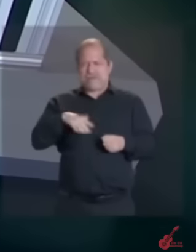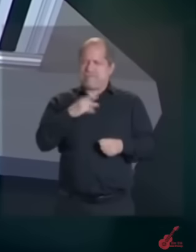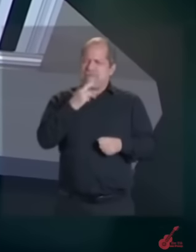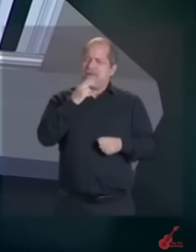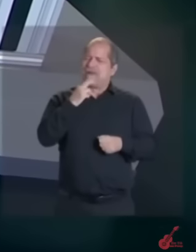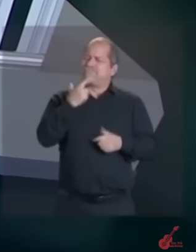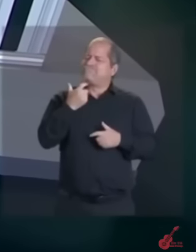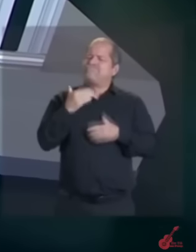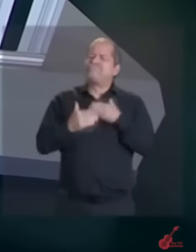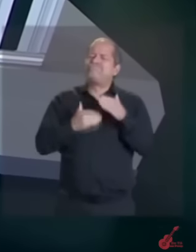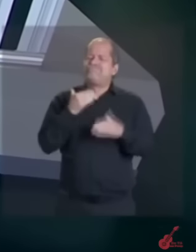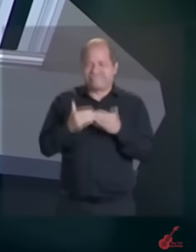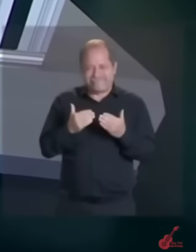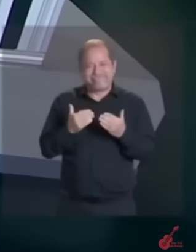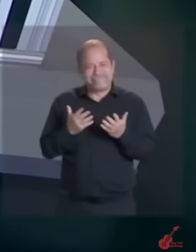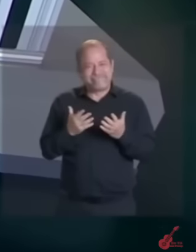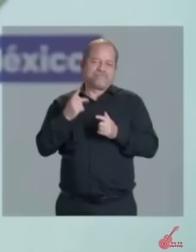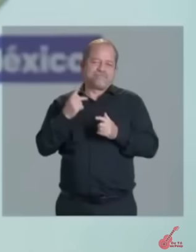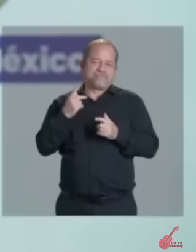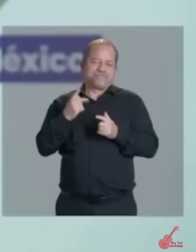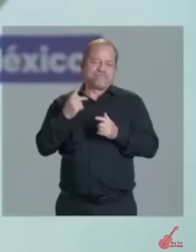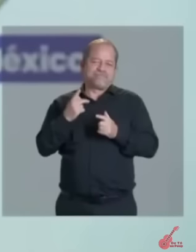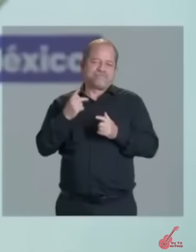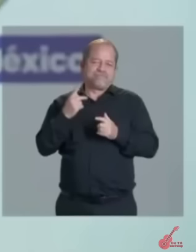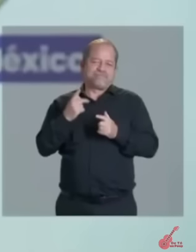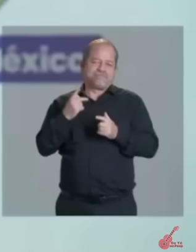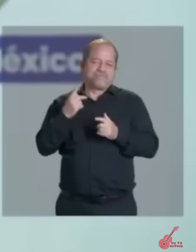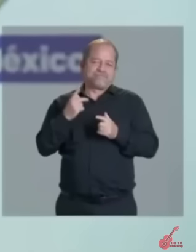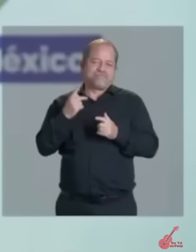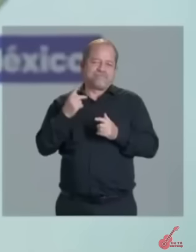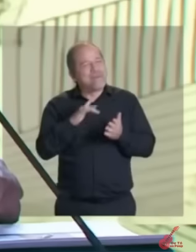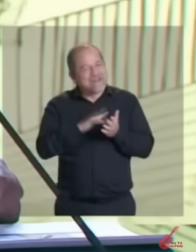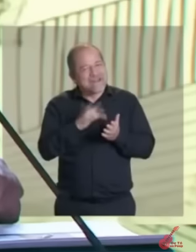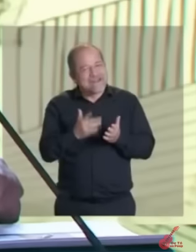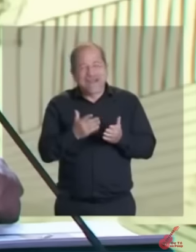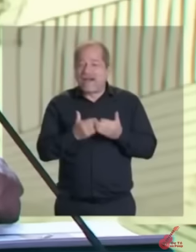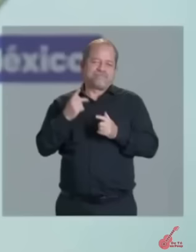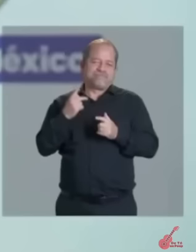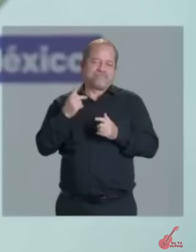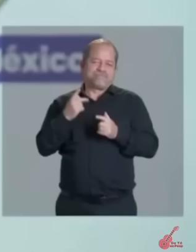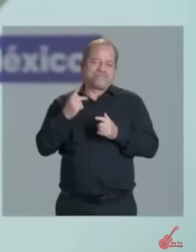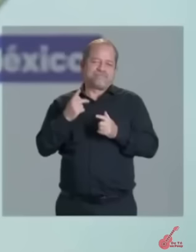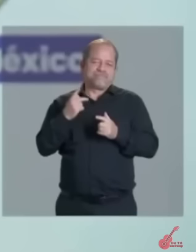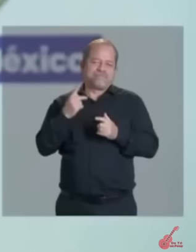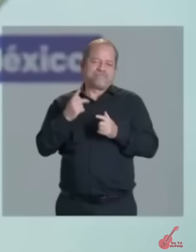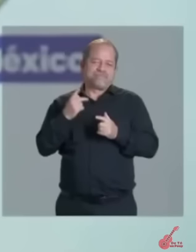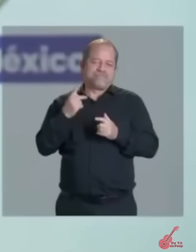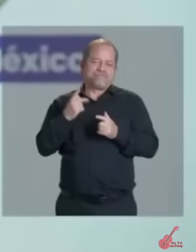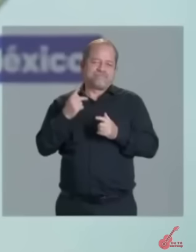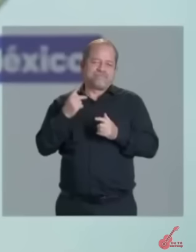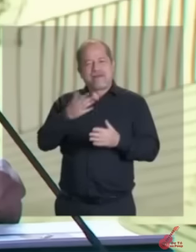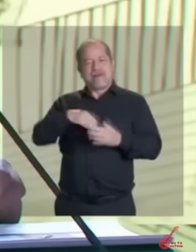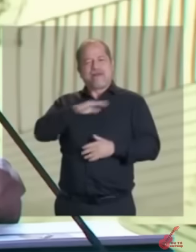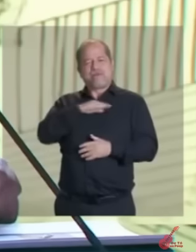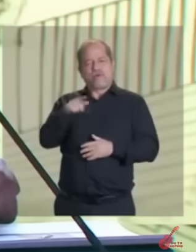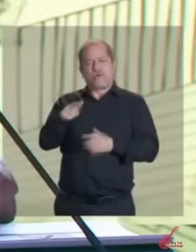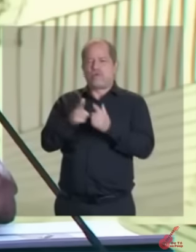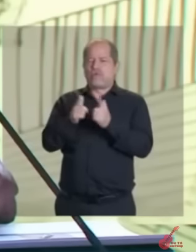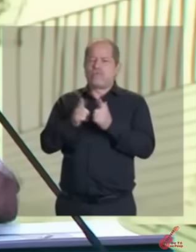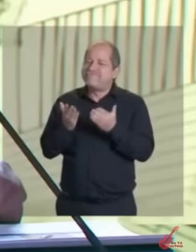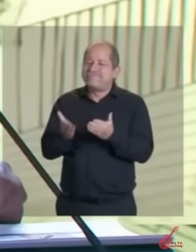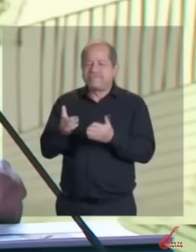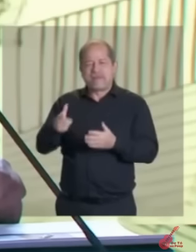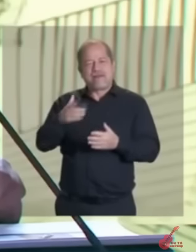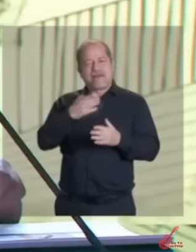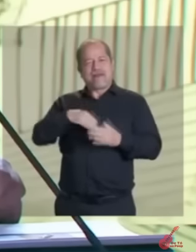Gracias, candidata. Okay. Es el turno de Claudia Sheinbaum de Pardo, de la coalición Sigamos Haciéndonos de Pendejo, integrada por los